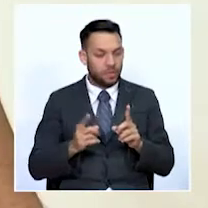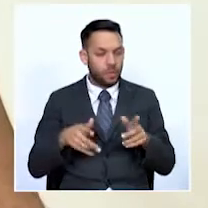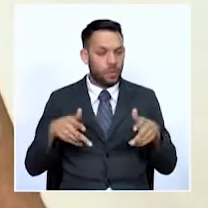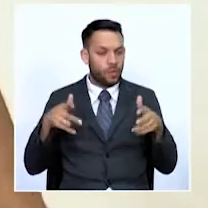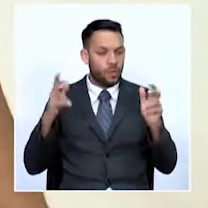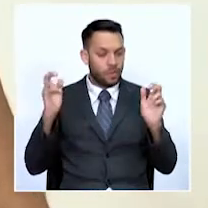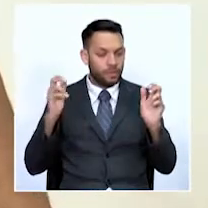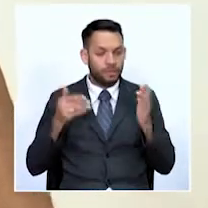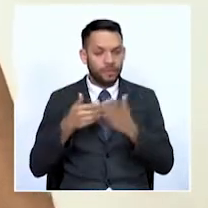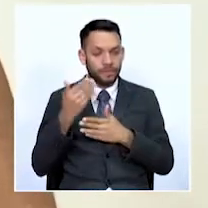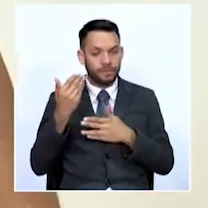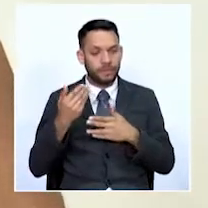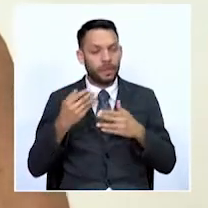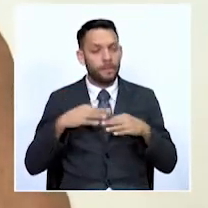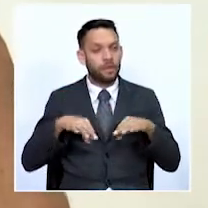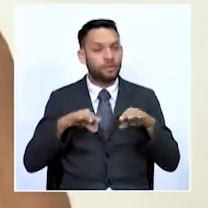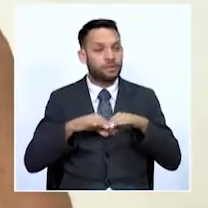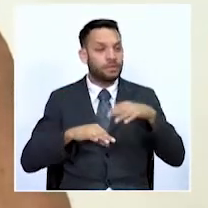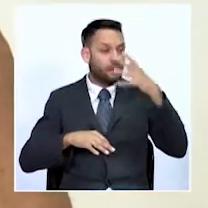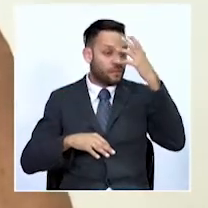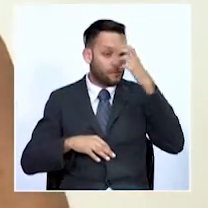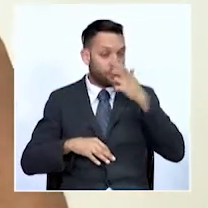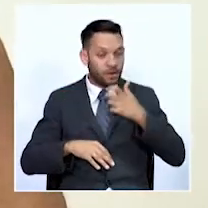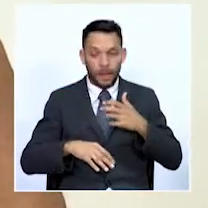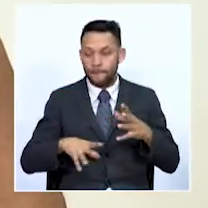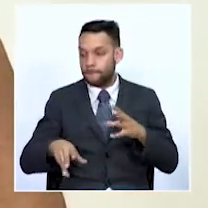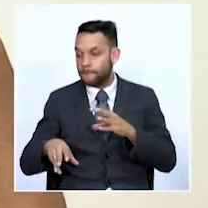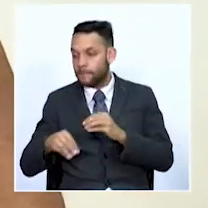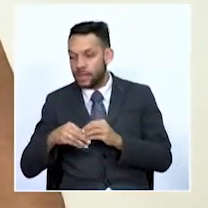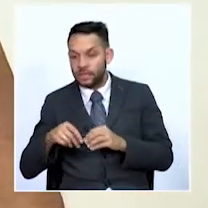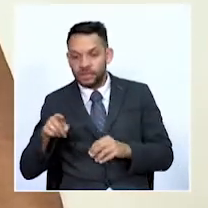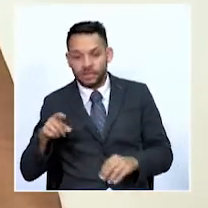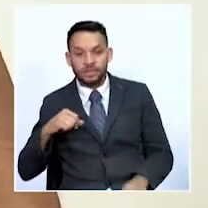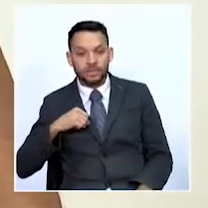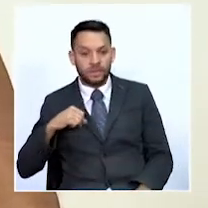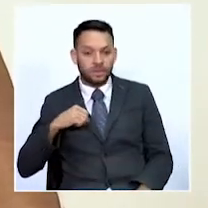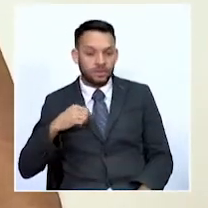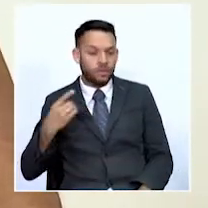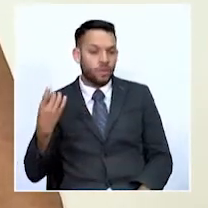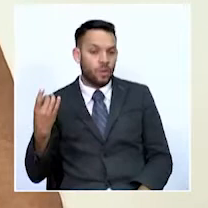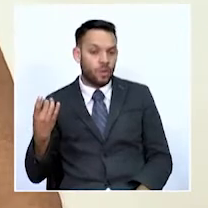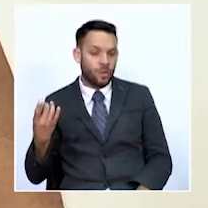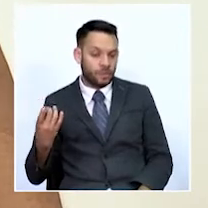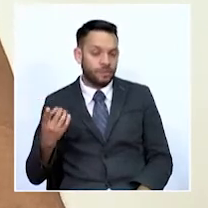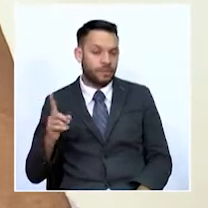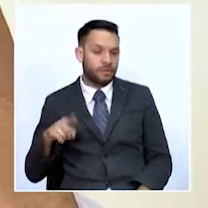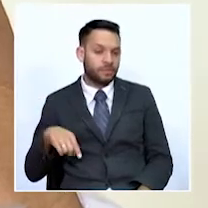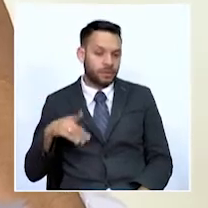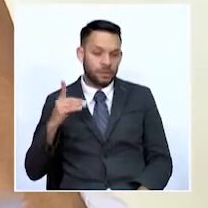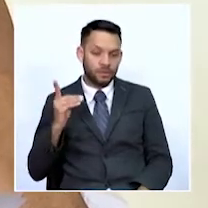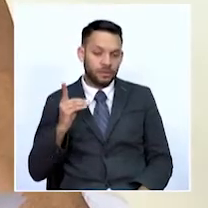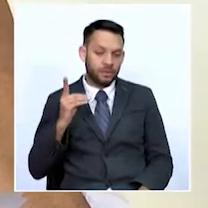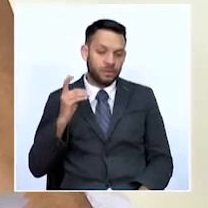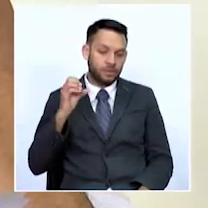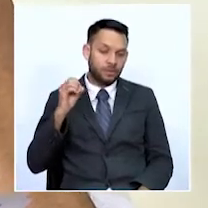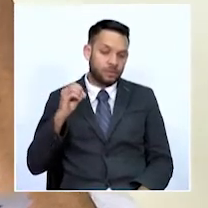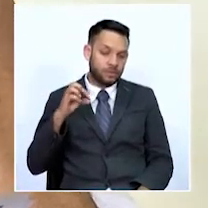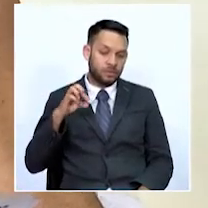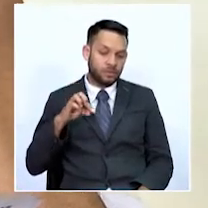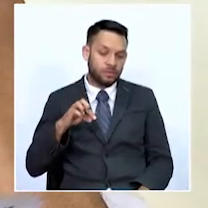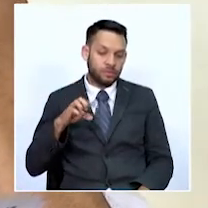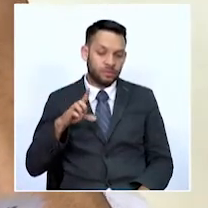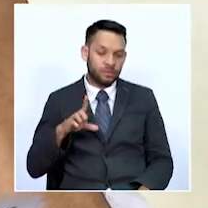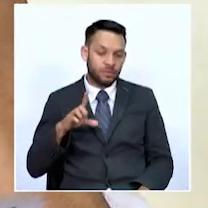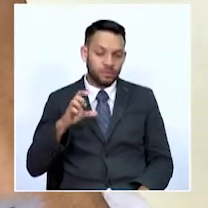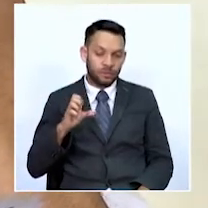todos los exámenes, inclusive ante ese dolor que tenía en la rodilla y en la pierna, se le hizo un ecodoppler, una ecografía